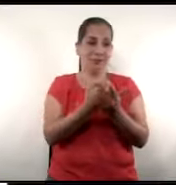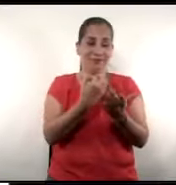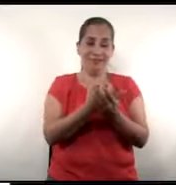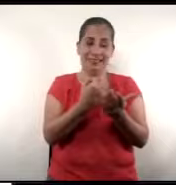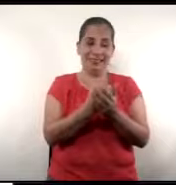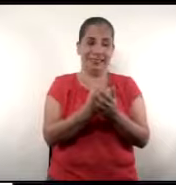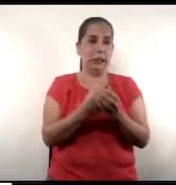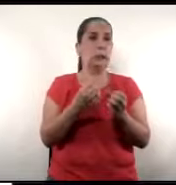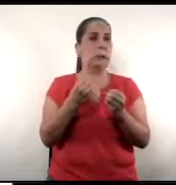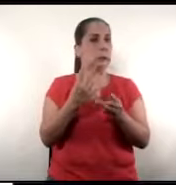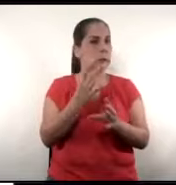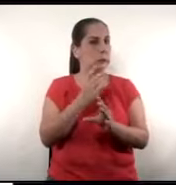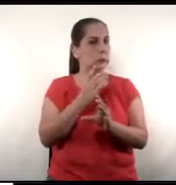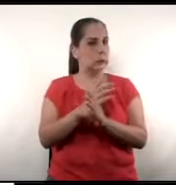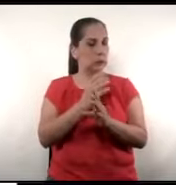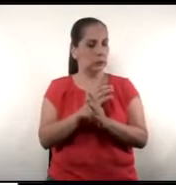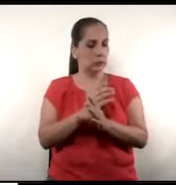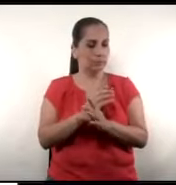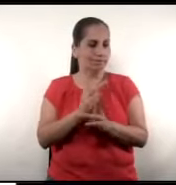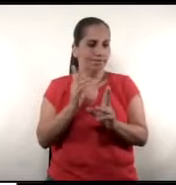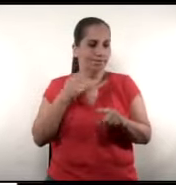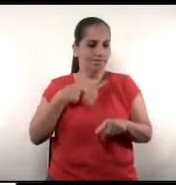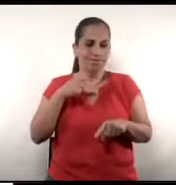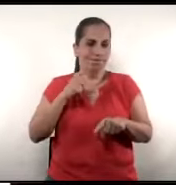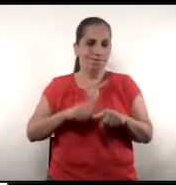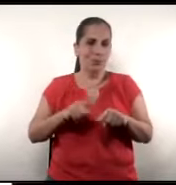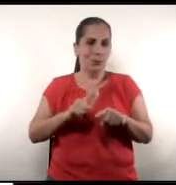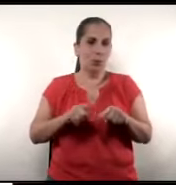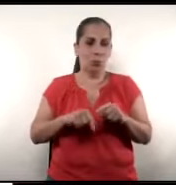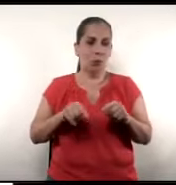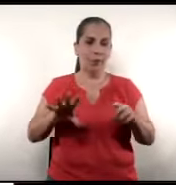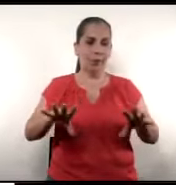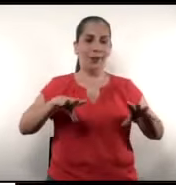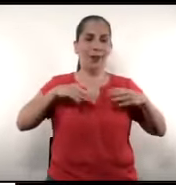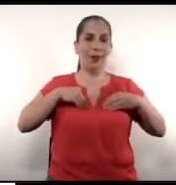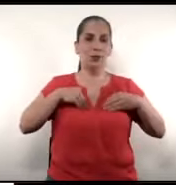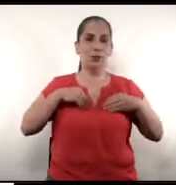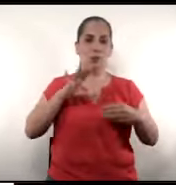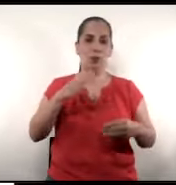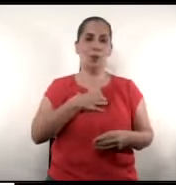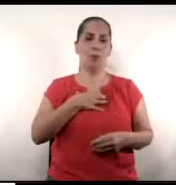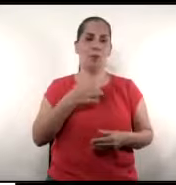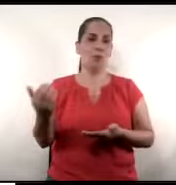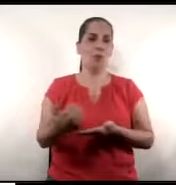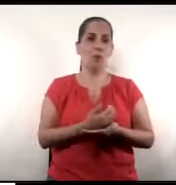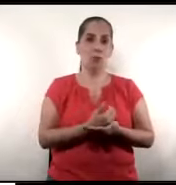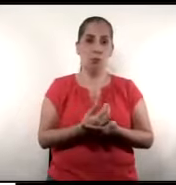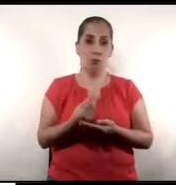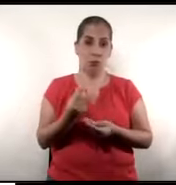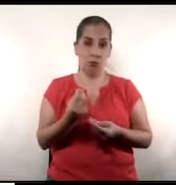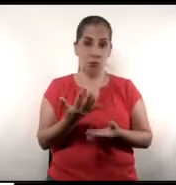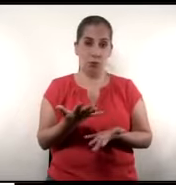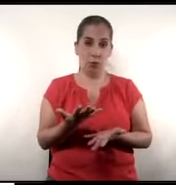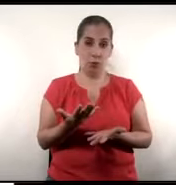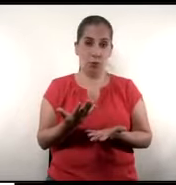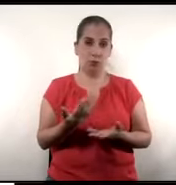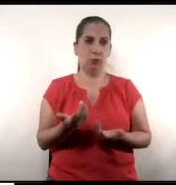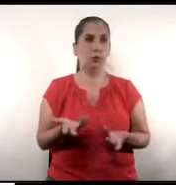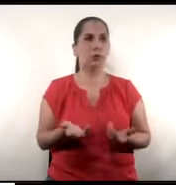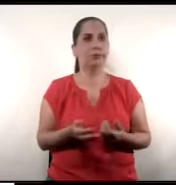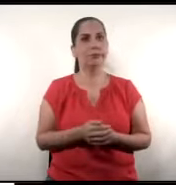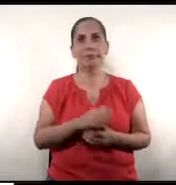muy delicada. No está en condiciones en este momento de asumir con recursos propios la